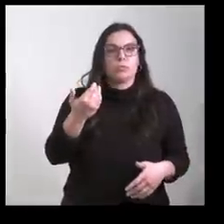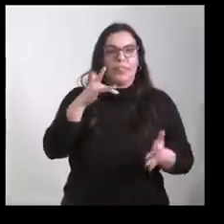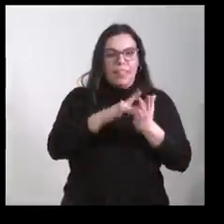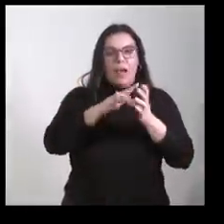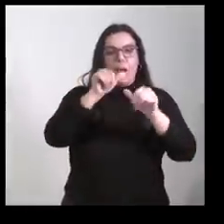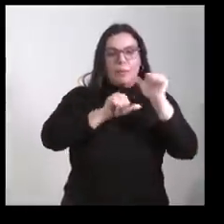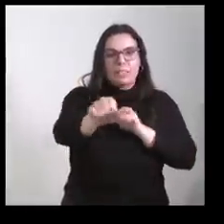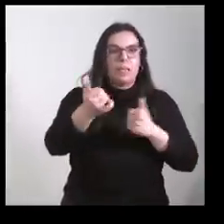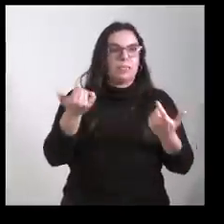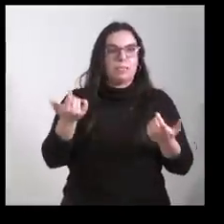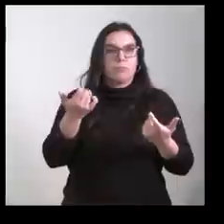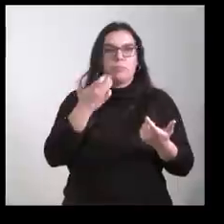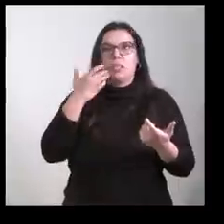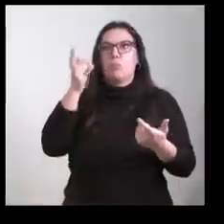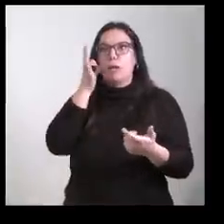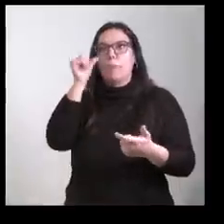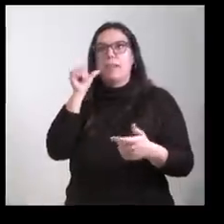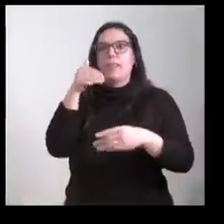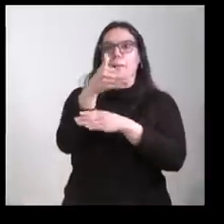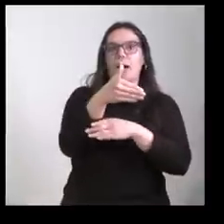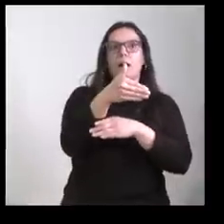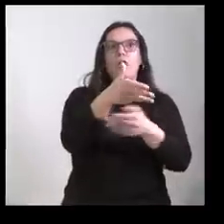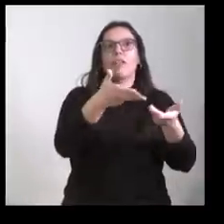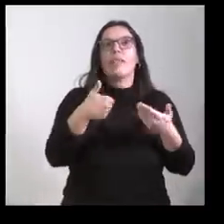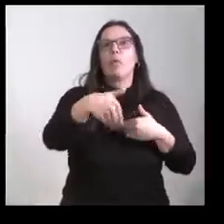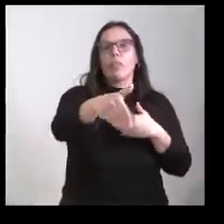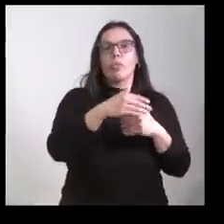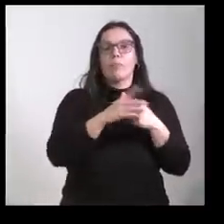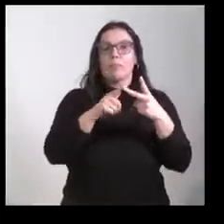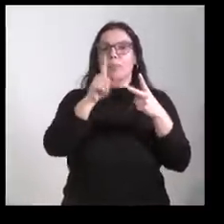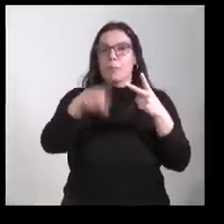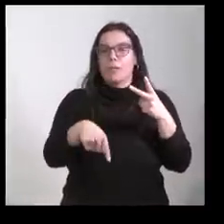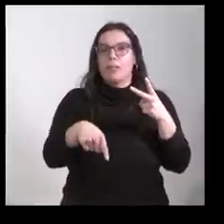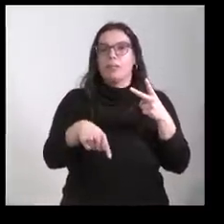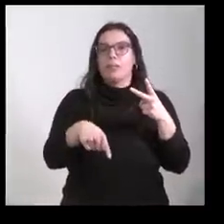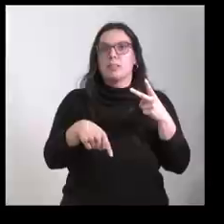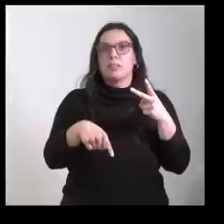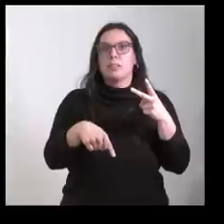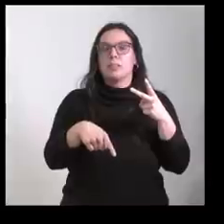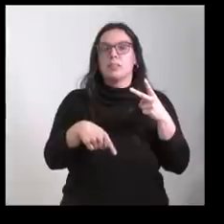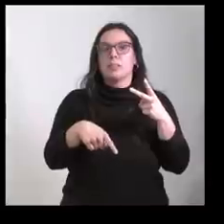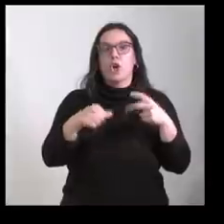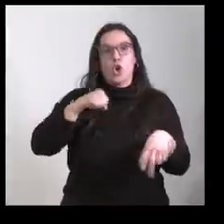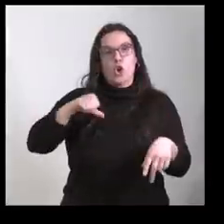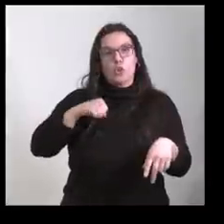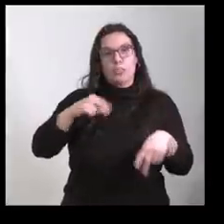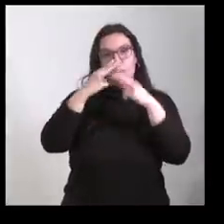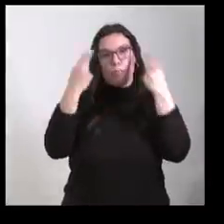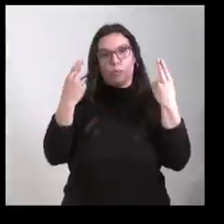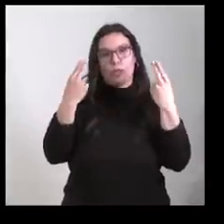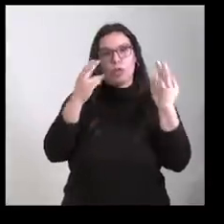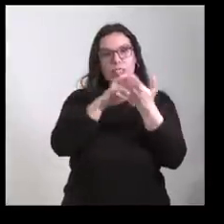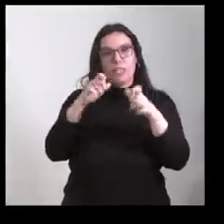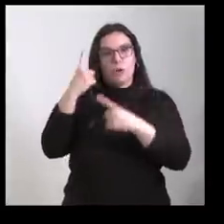cuándo una embarazada que acuda a la consulta va a tener todos estos servicios y también los algún hospital de público de Castellón